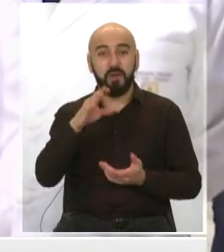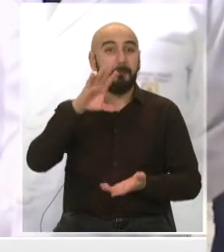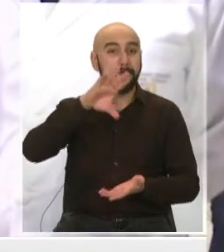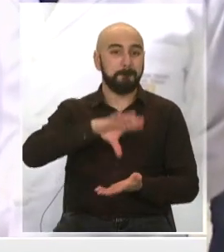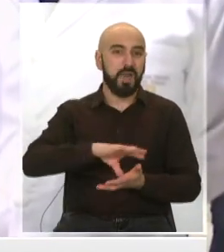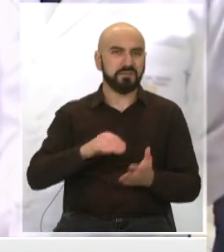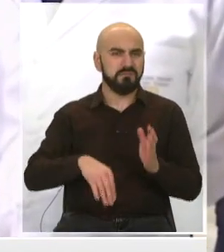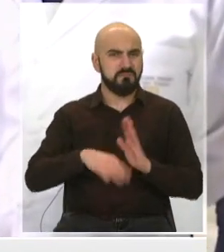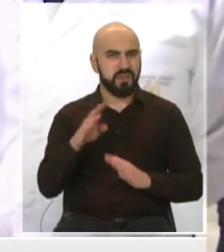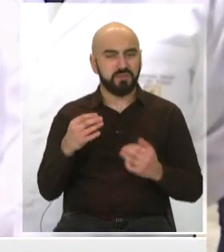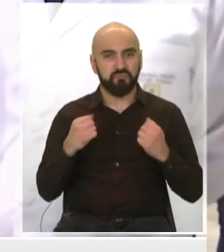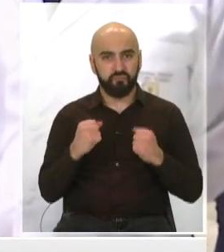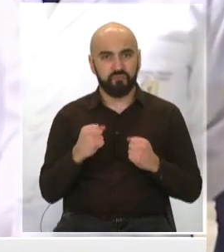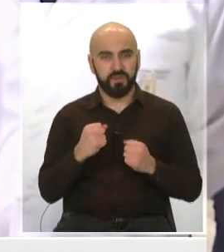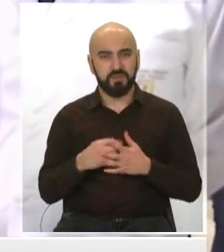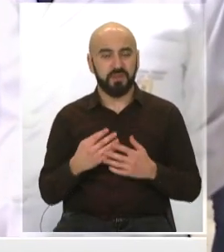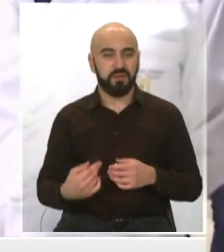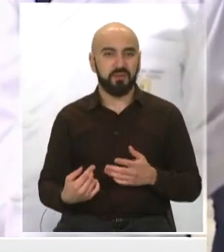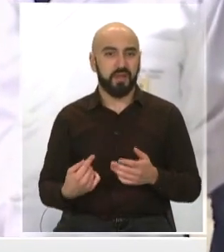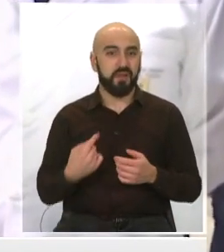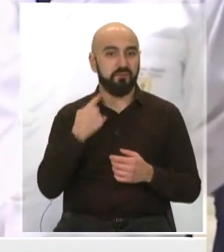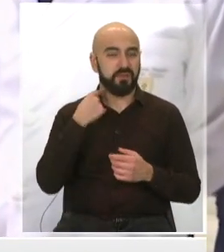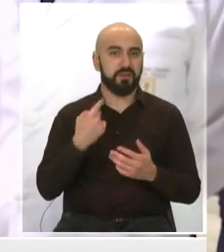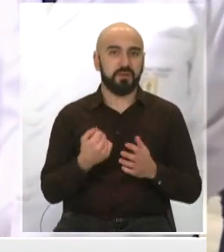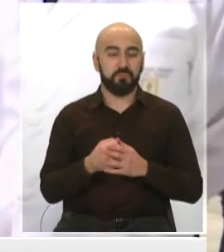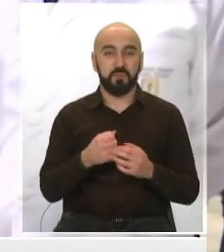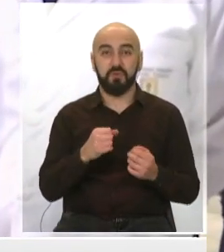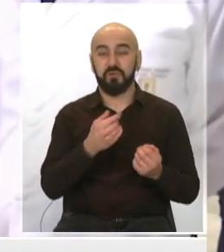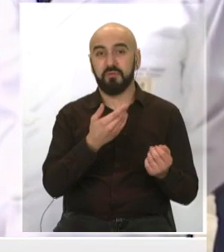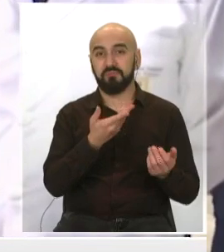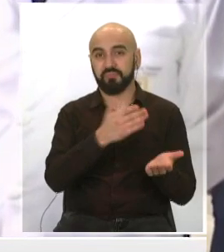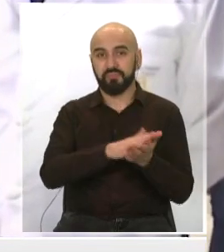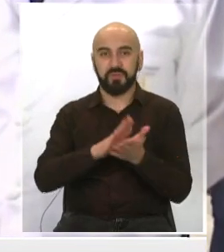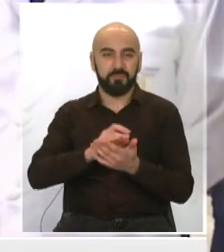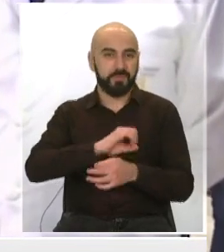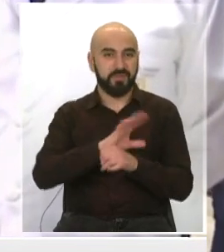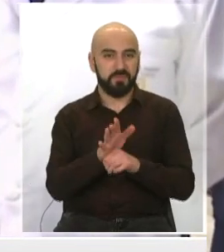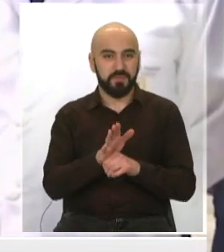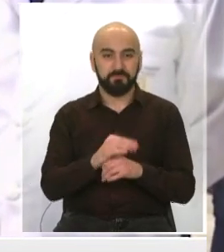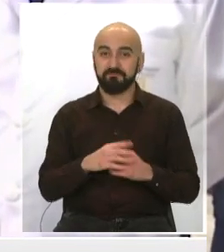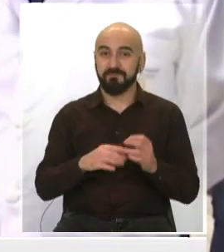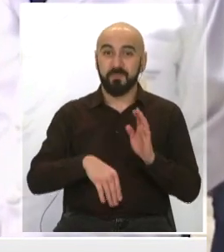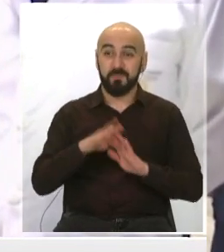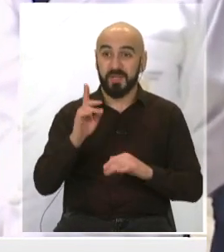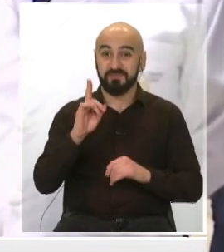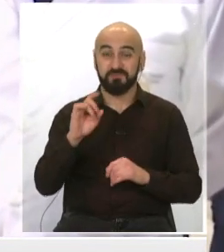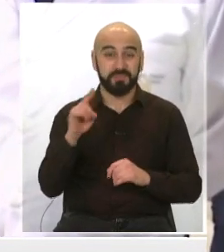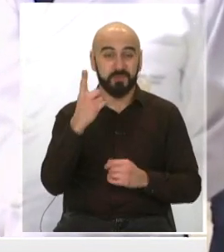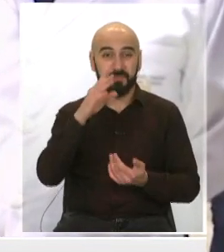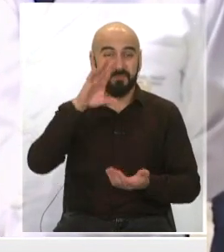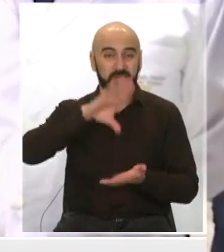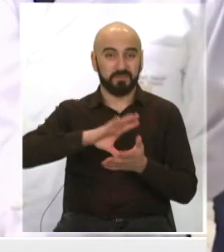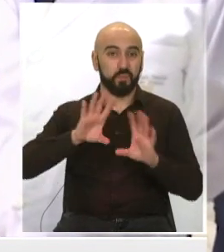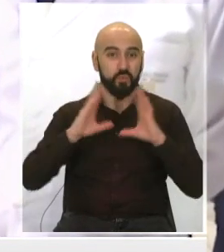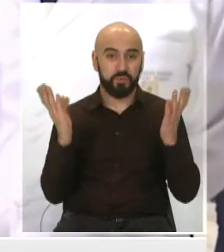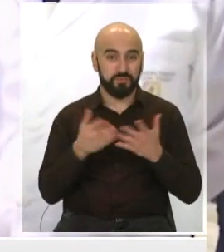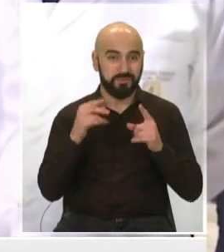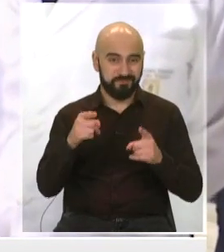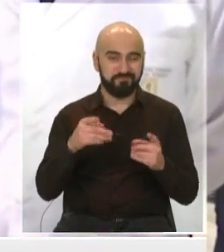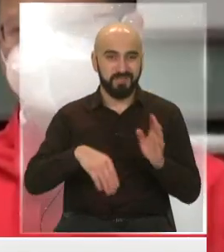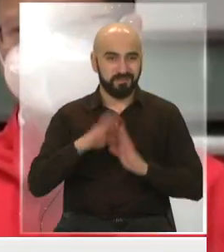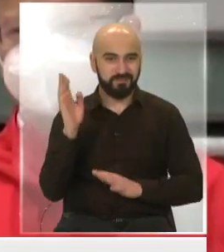región más golpeados por la pandemia, es el primer país del mundo con mayor tasa de mortalidad, con una economía en